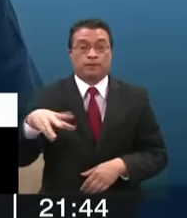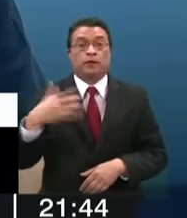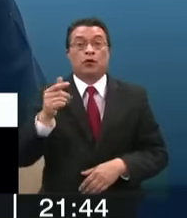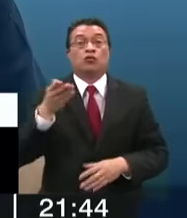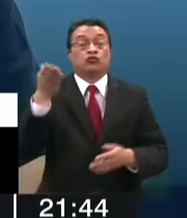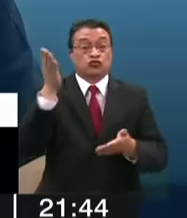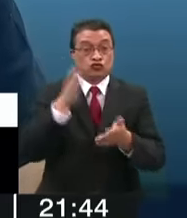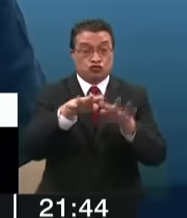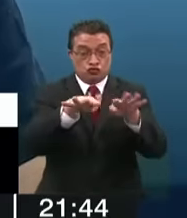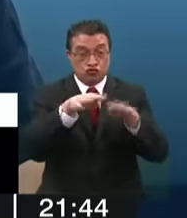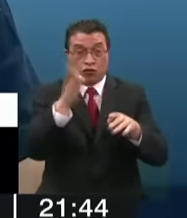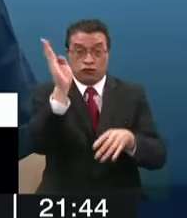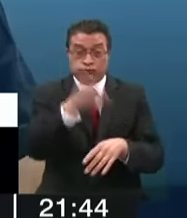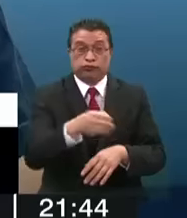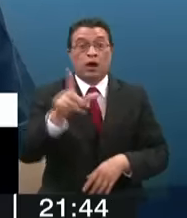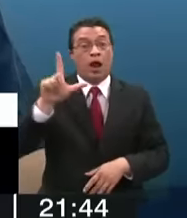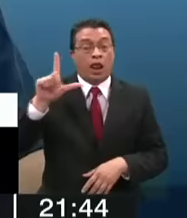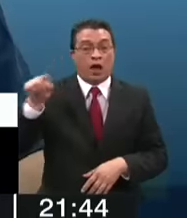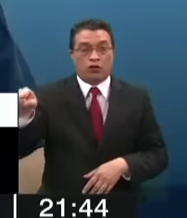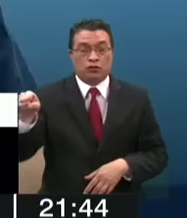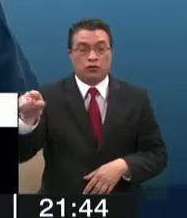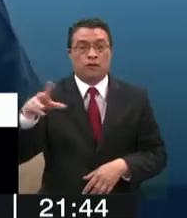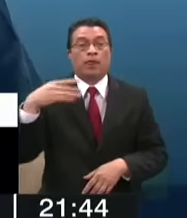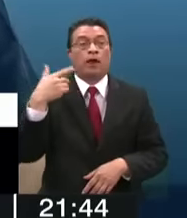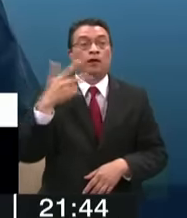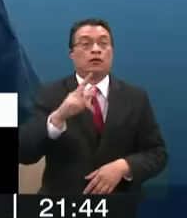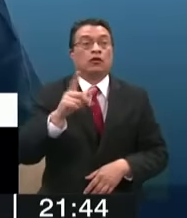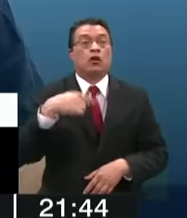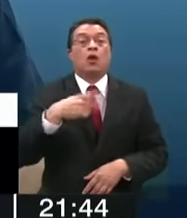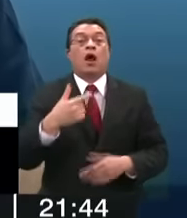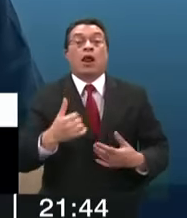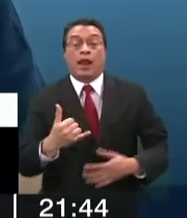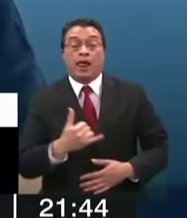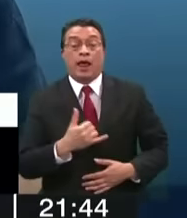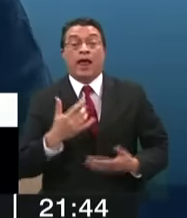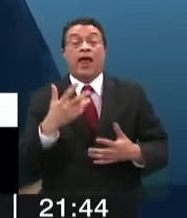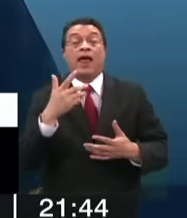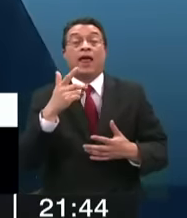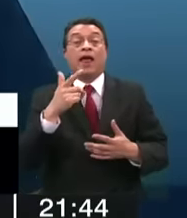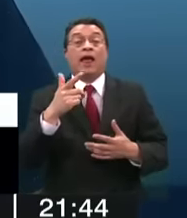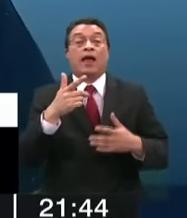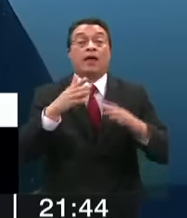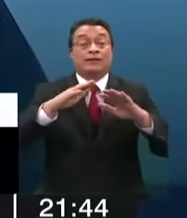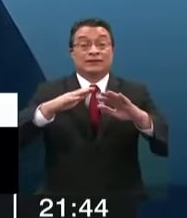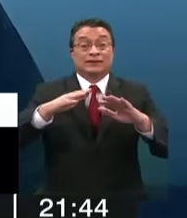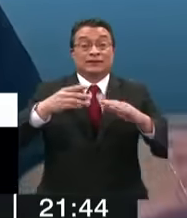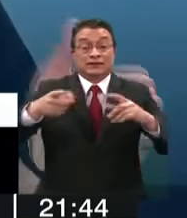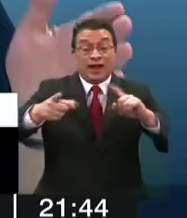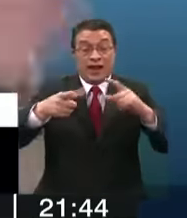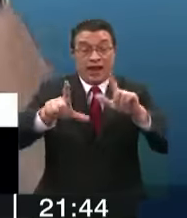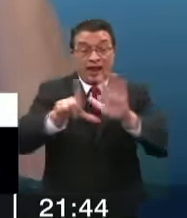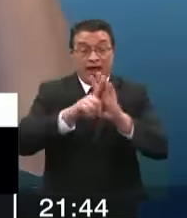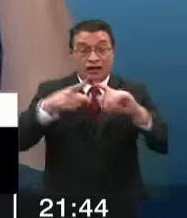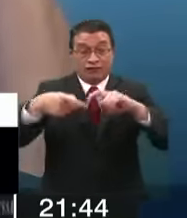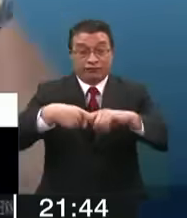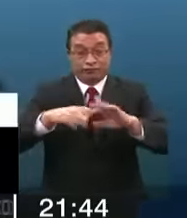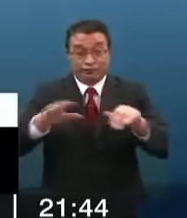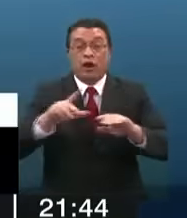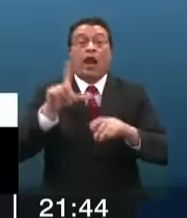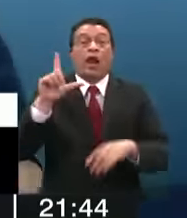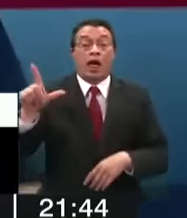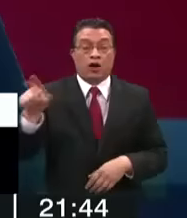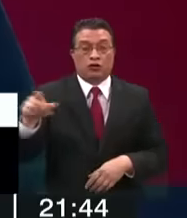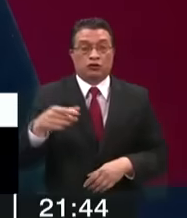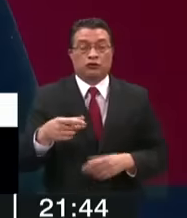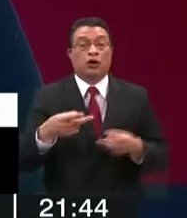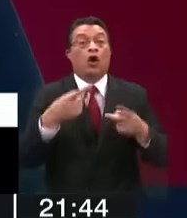pena de muerte, Lago. Ley de filiación para no discriminar entre el legítimo y el ilegítimo, Lago. El auge, la primera política universal de derecho,